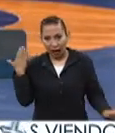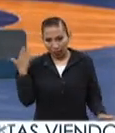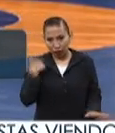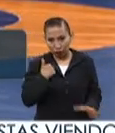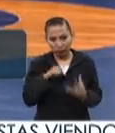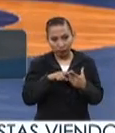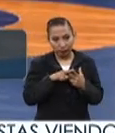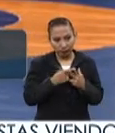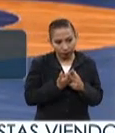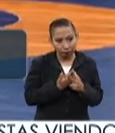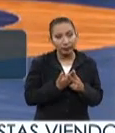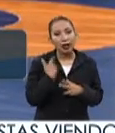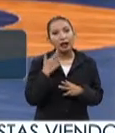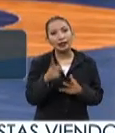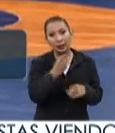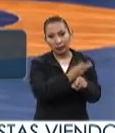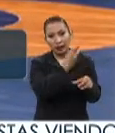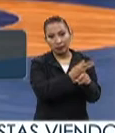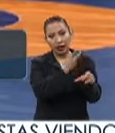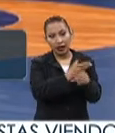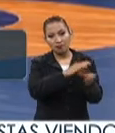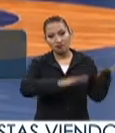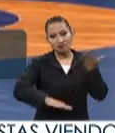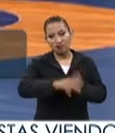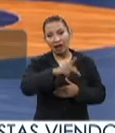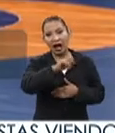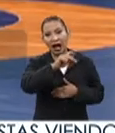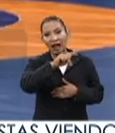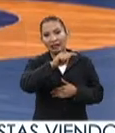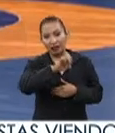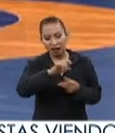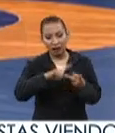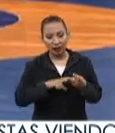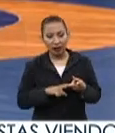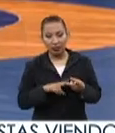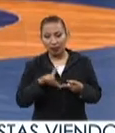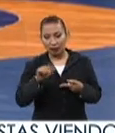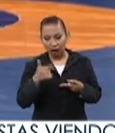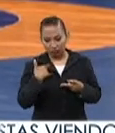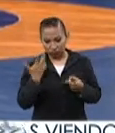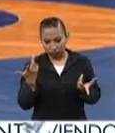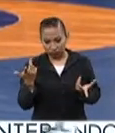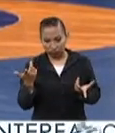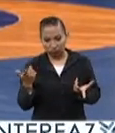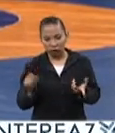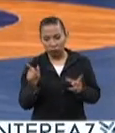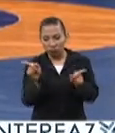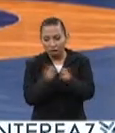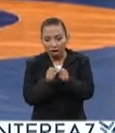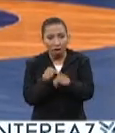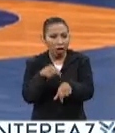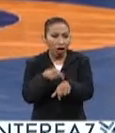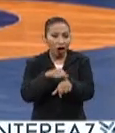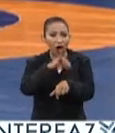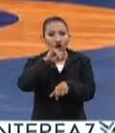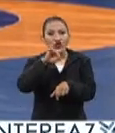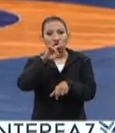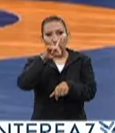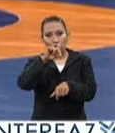Anteriormente había iniciado desde la prepa en karate, luego hice un mini rato